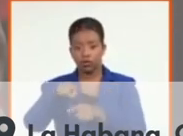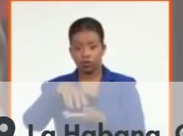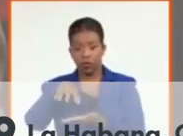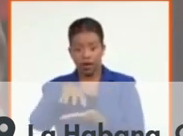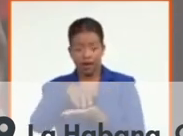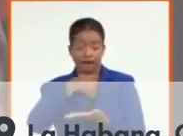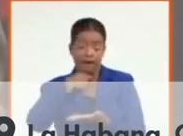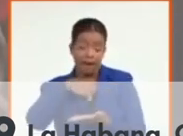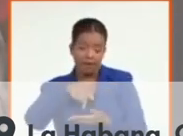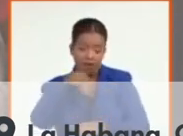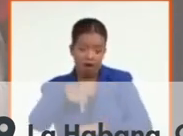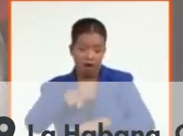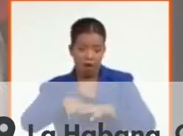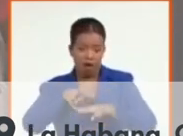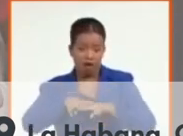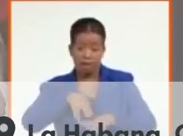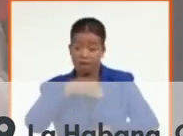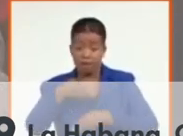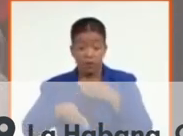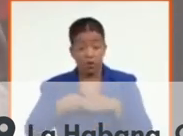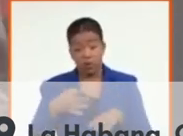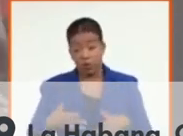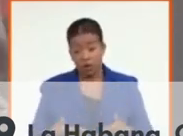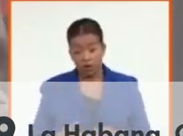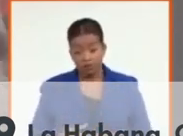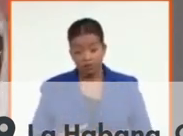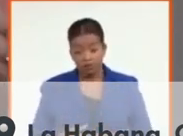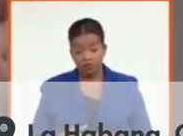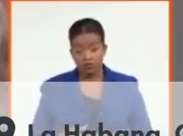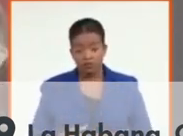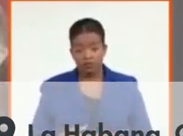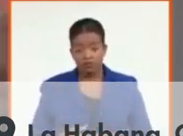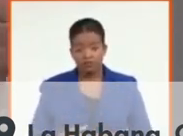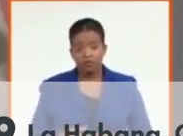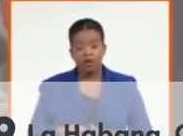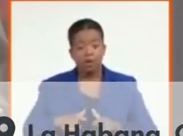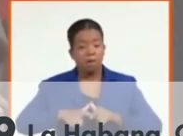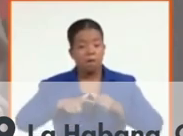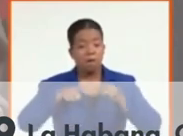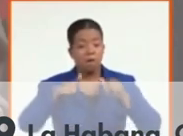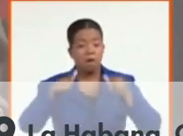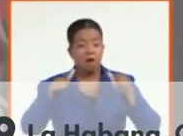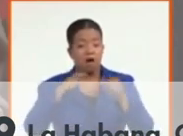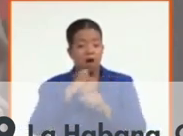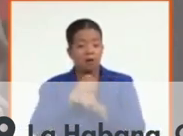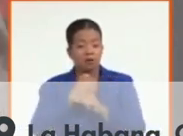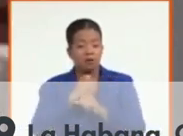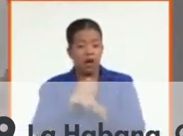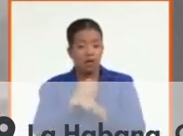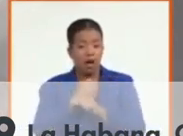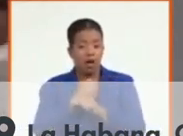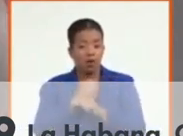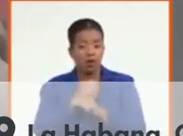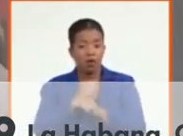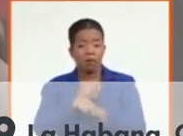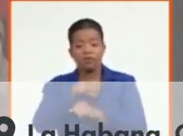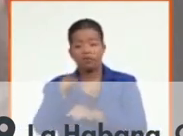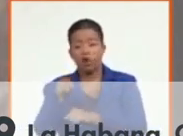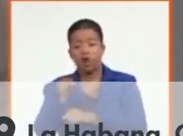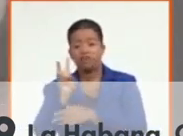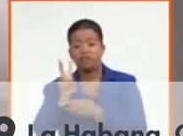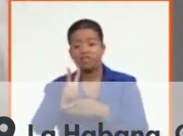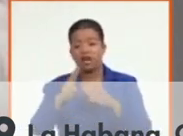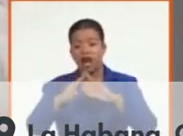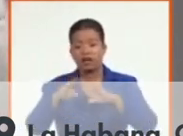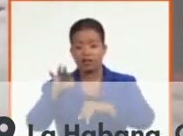habana tiene una situación con la de déficit de fuerza de trabajo para la campaña antivectorial que contra el dengue